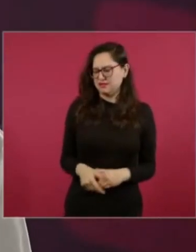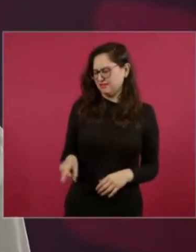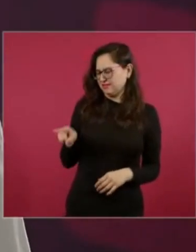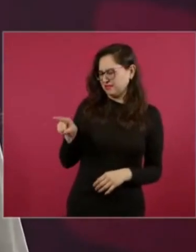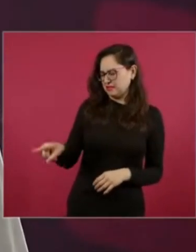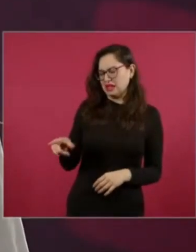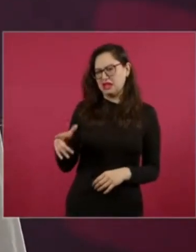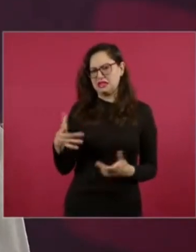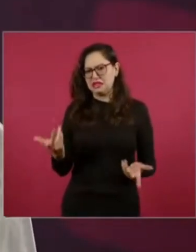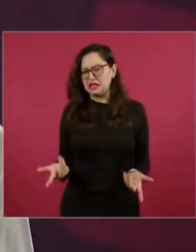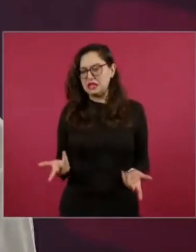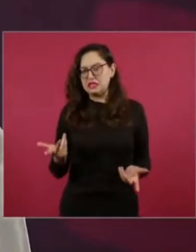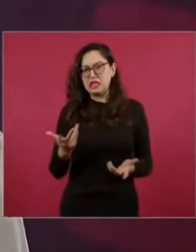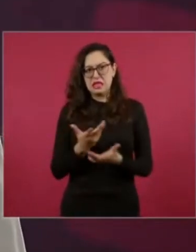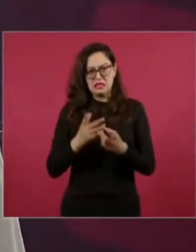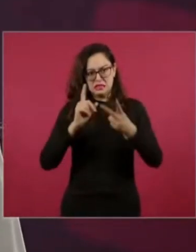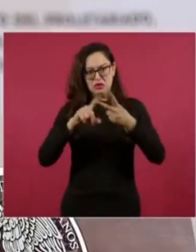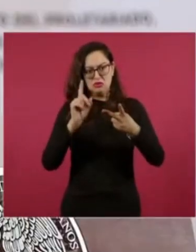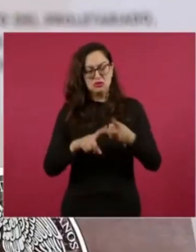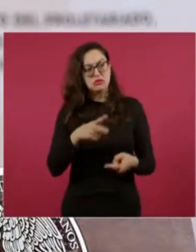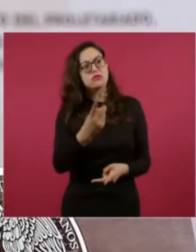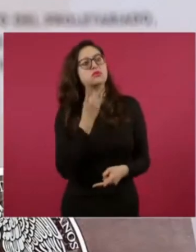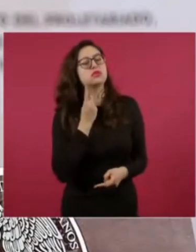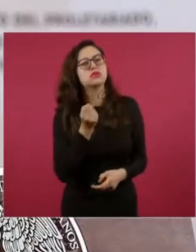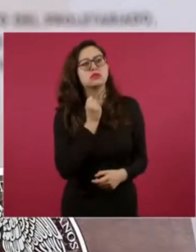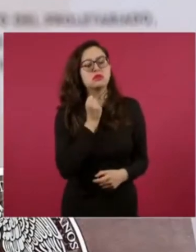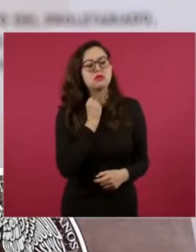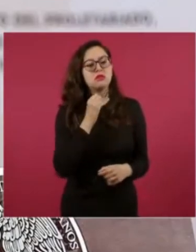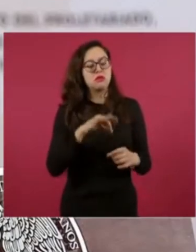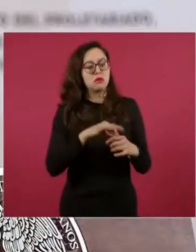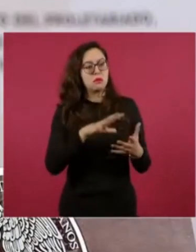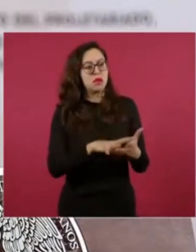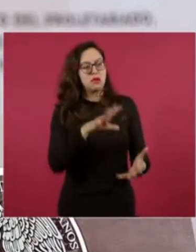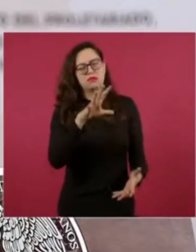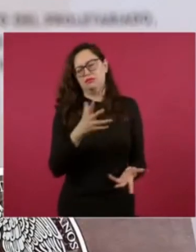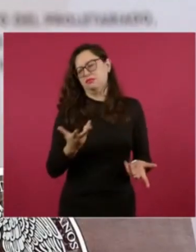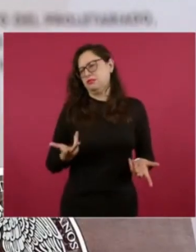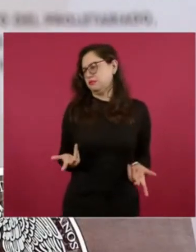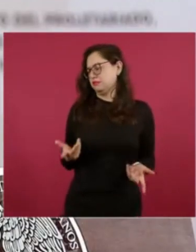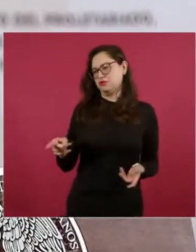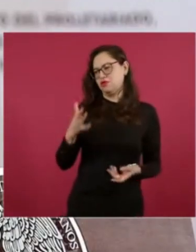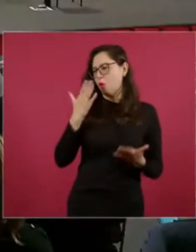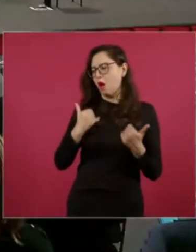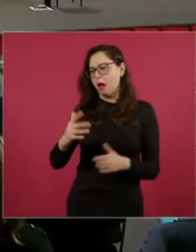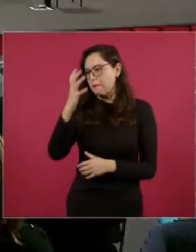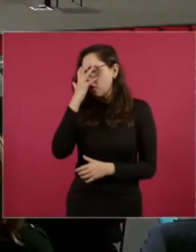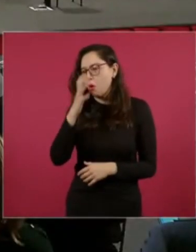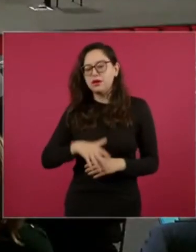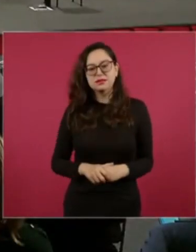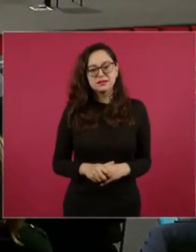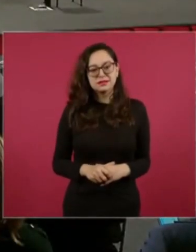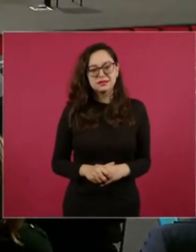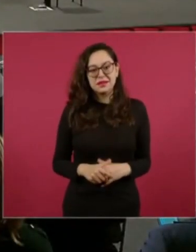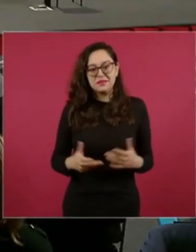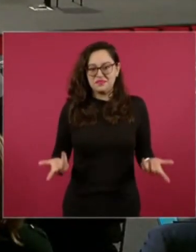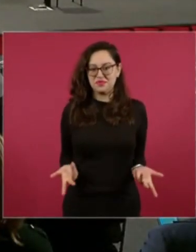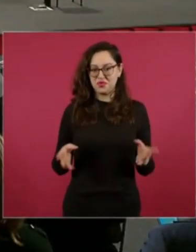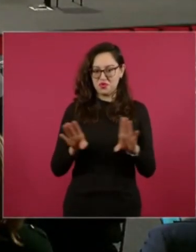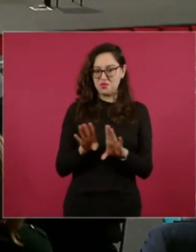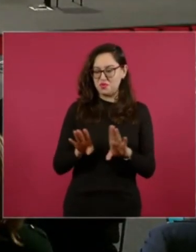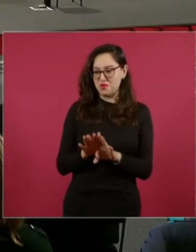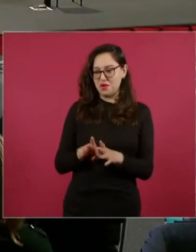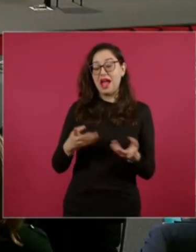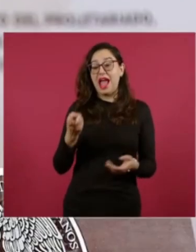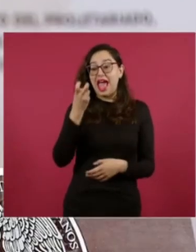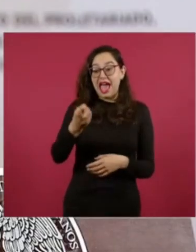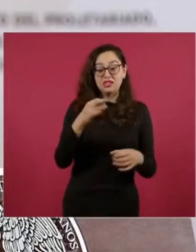por una supuesta sobrerepresentación en el poder legislativo. Y aquí sí tengo que decir, qué descaro. Omite decir que el proyecto de decreto fue